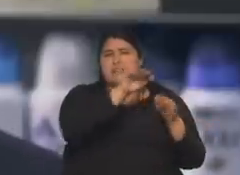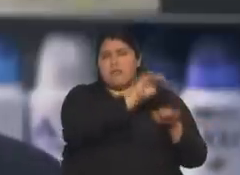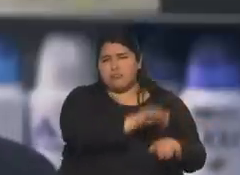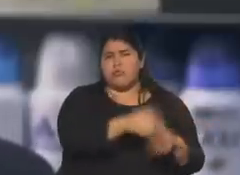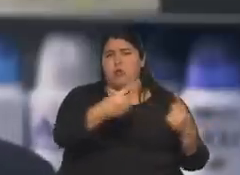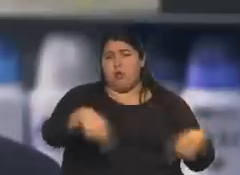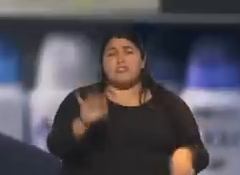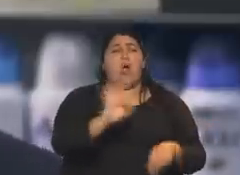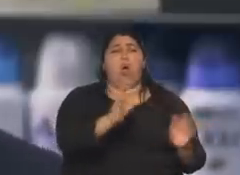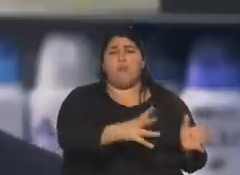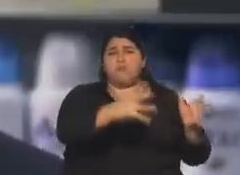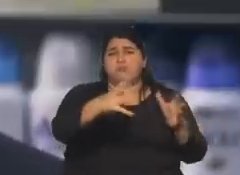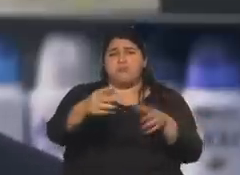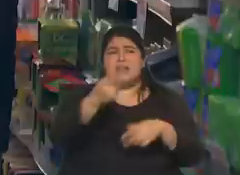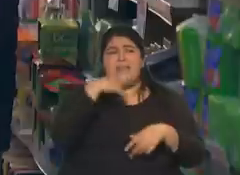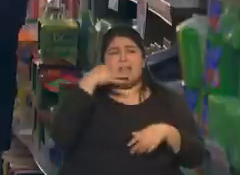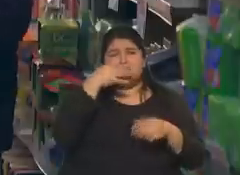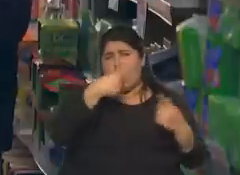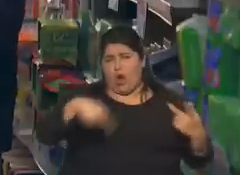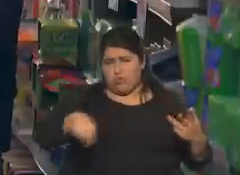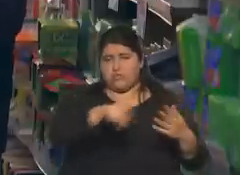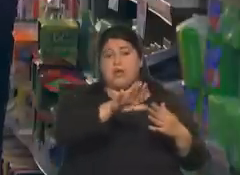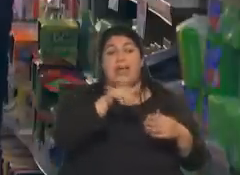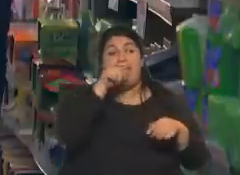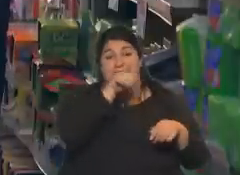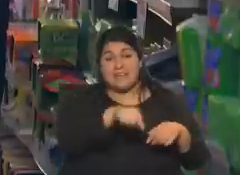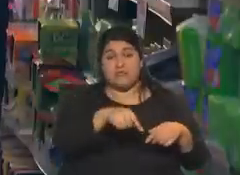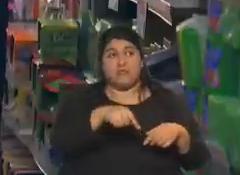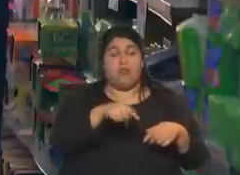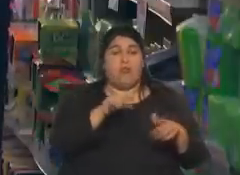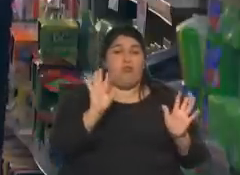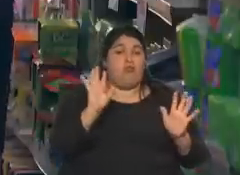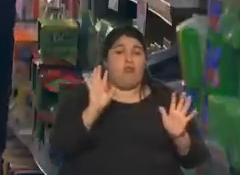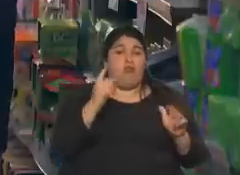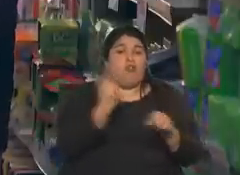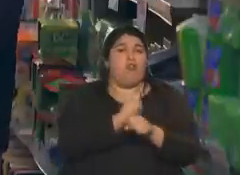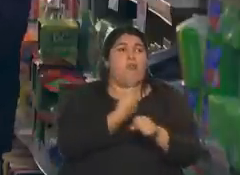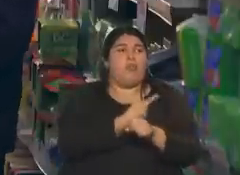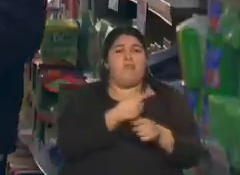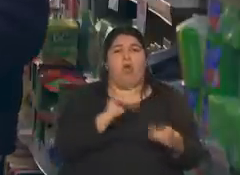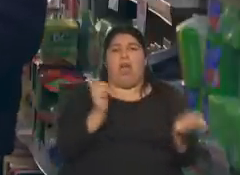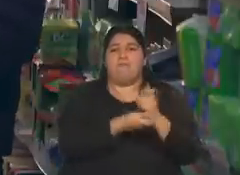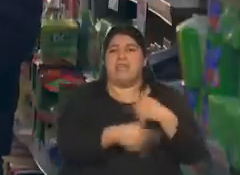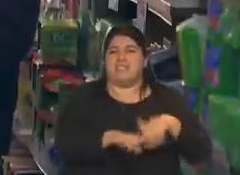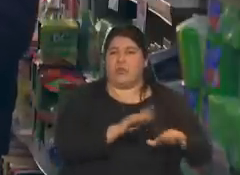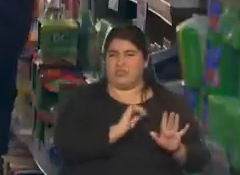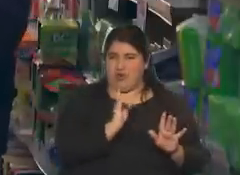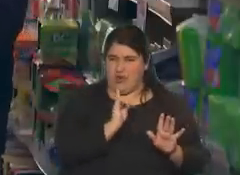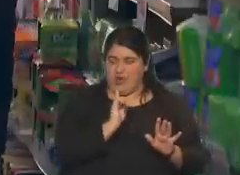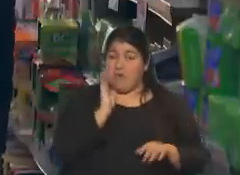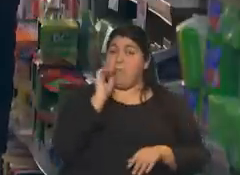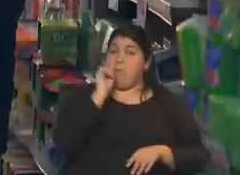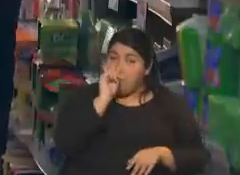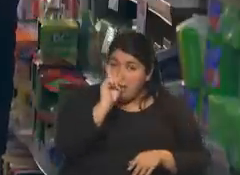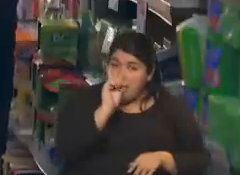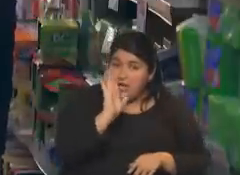par de bultos de azúcar, ¿no es cierto? Con eso nosotros no podemos cambiar el curso de nada. Sin embargo,